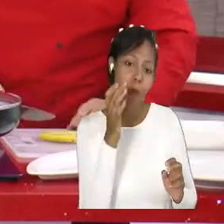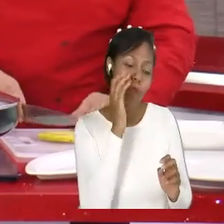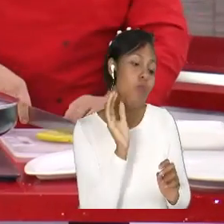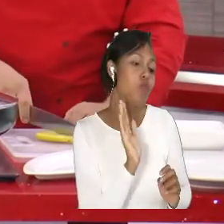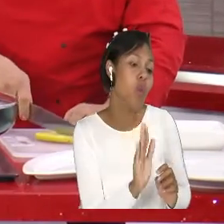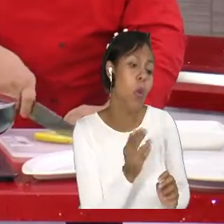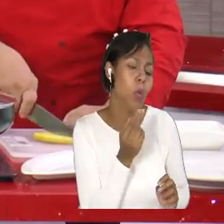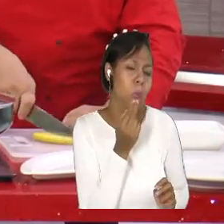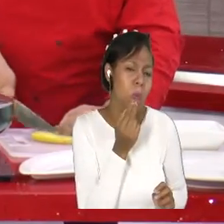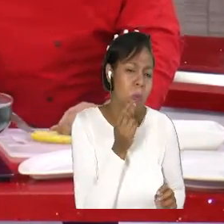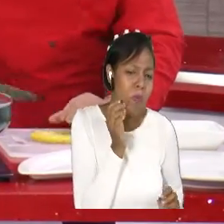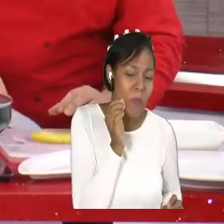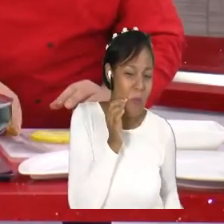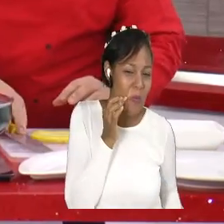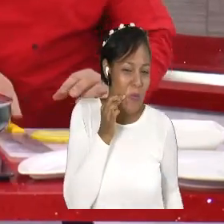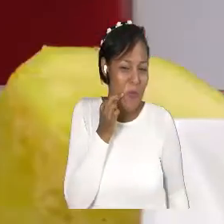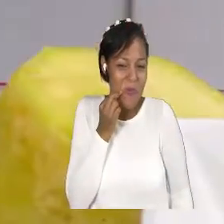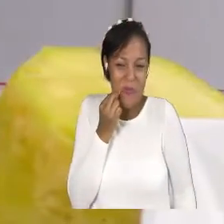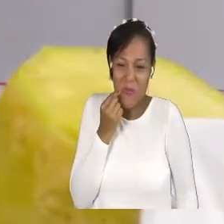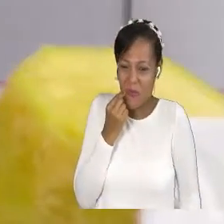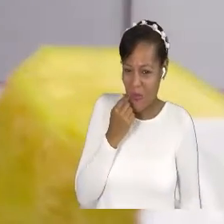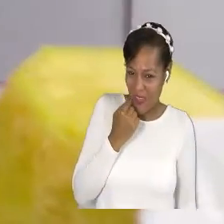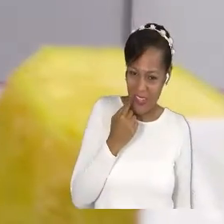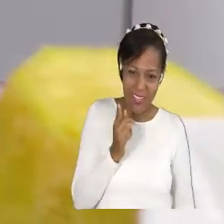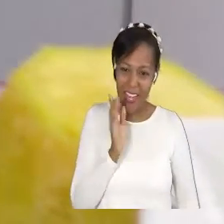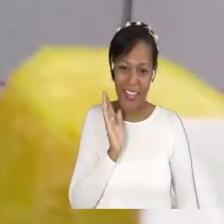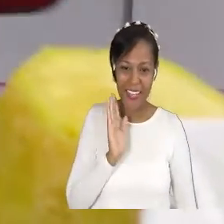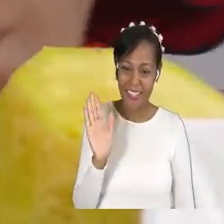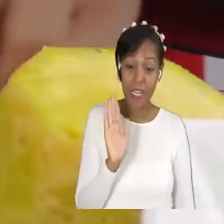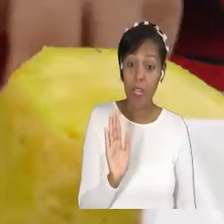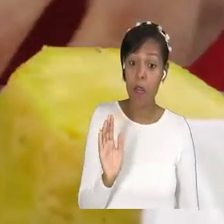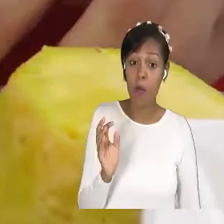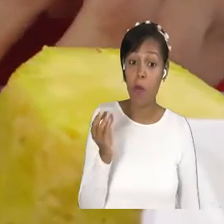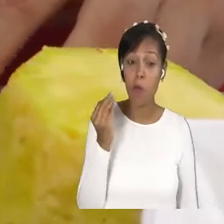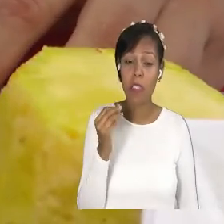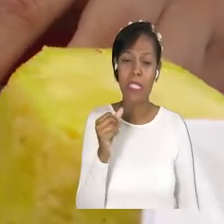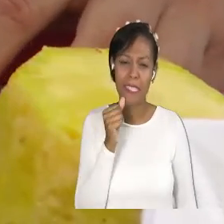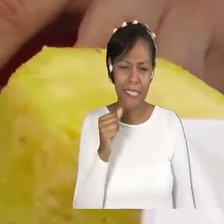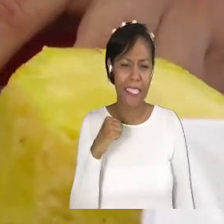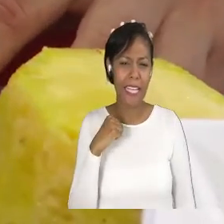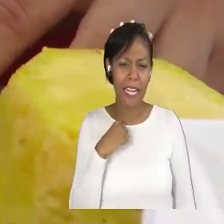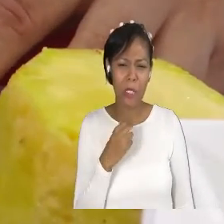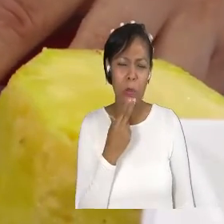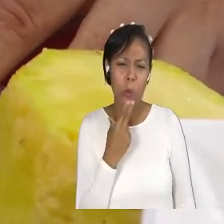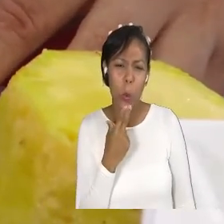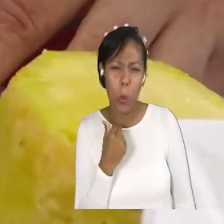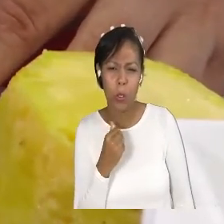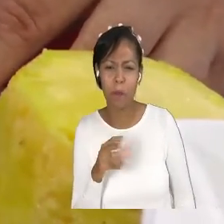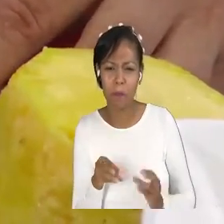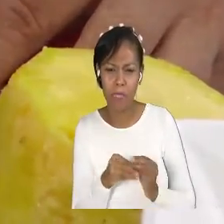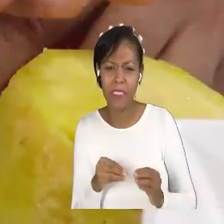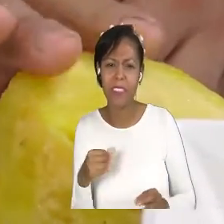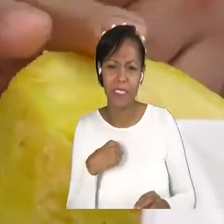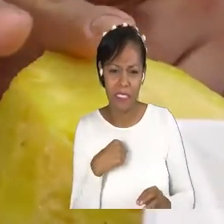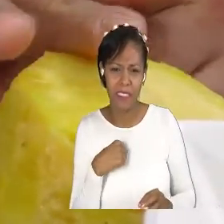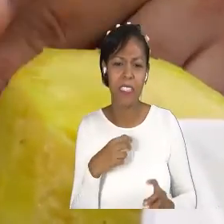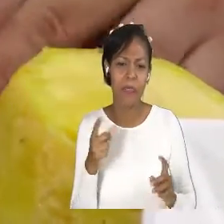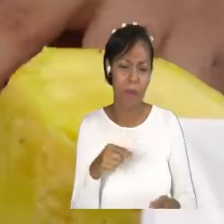misma acidez. Ajá. Es un producto muy, muy rico en dulce y en ácidos.